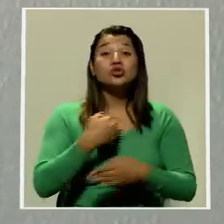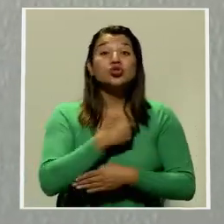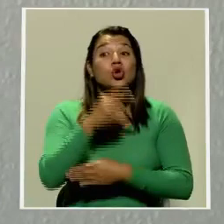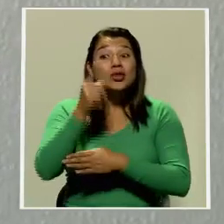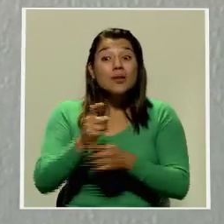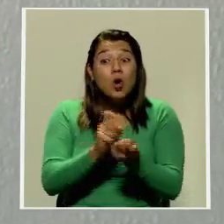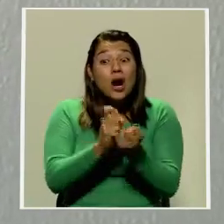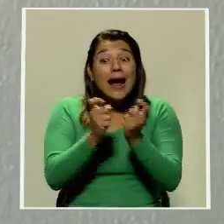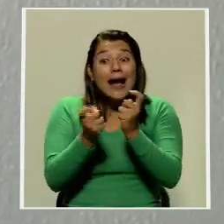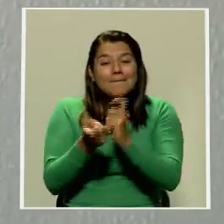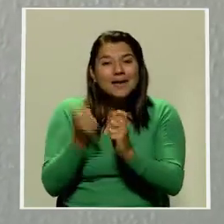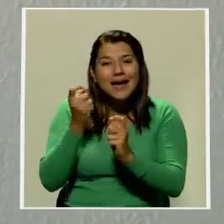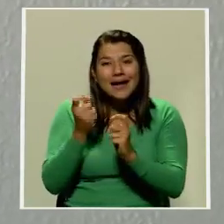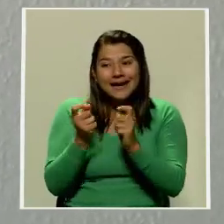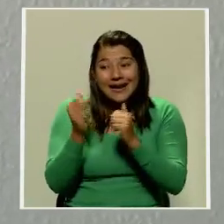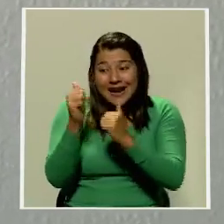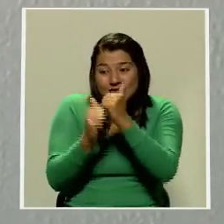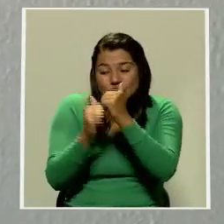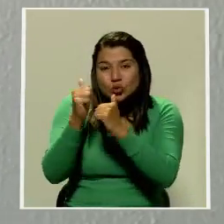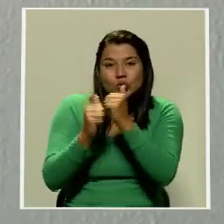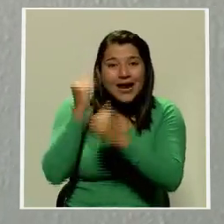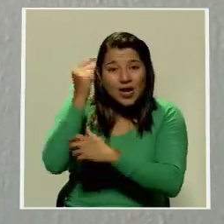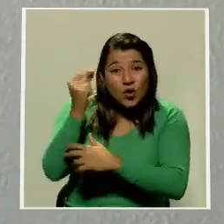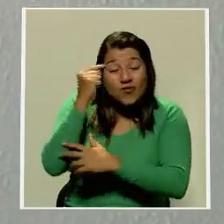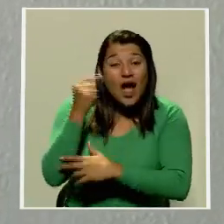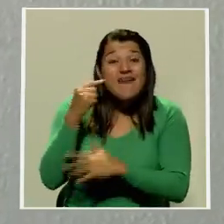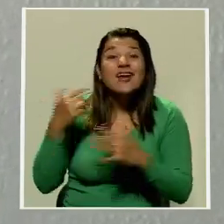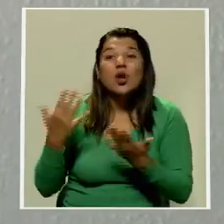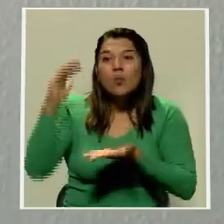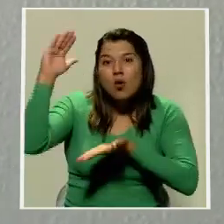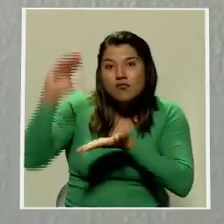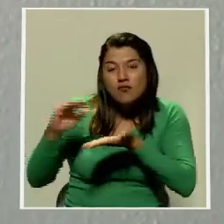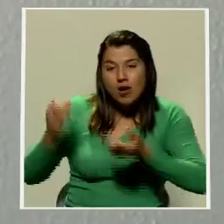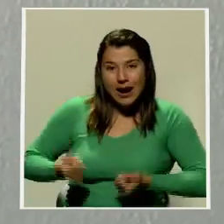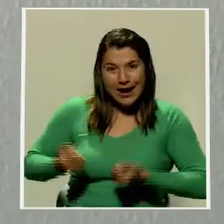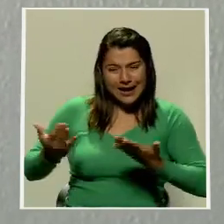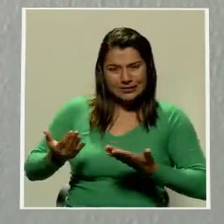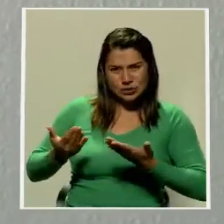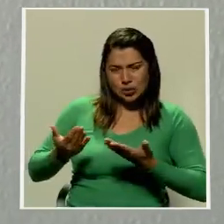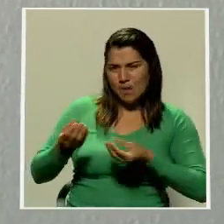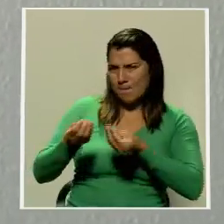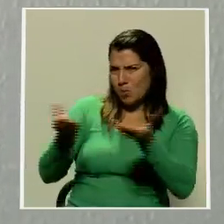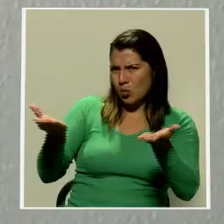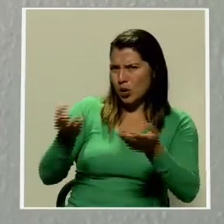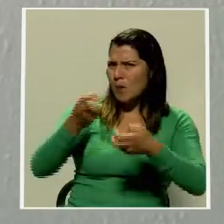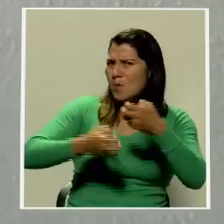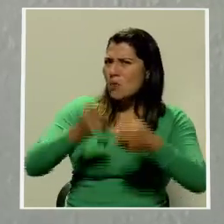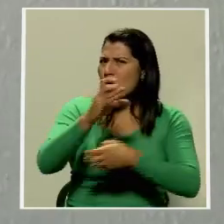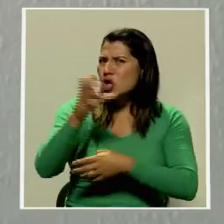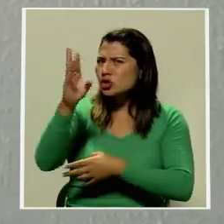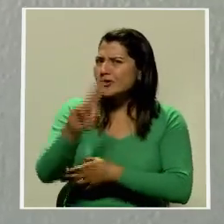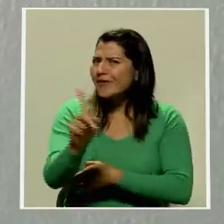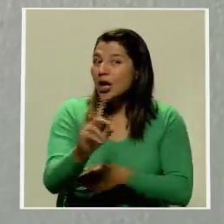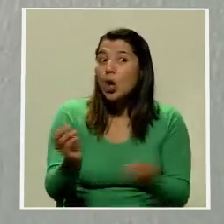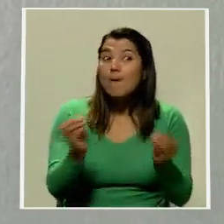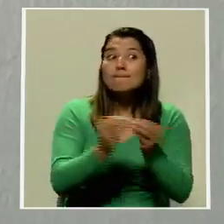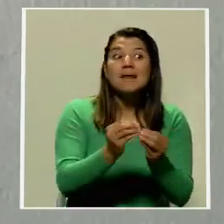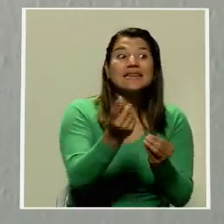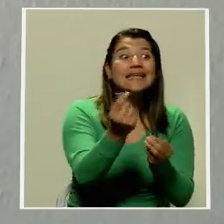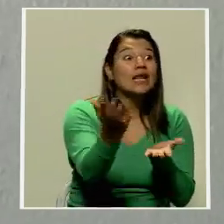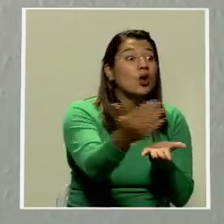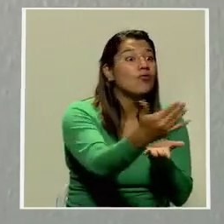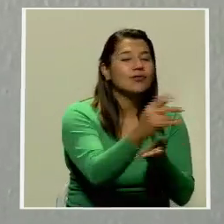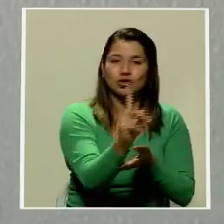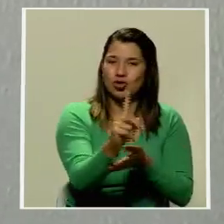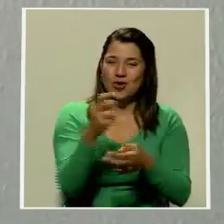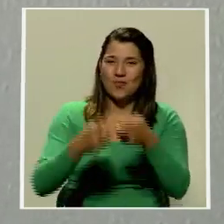del Estado para ver cómo disminuimos el gasto público. El problema del país no es más ingresos, el problema del país es el gasto público. Y si le seguimos